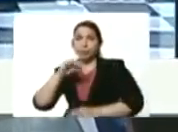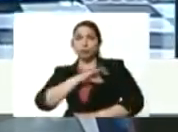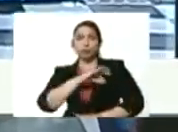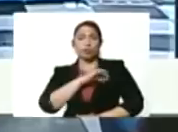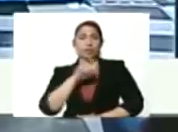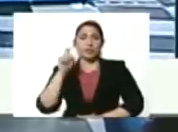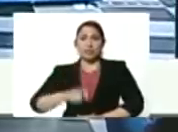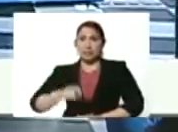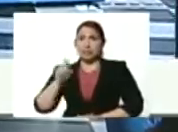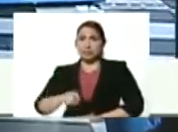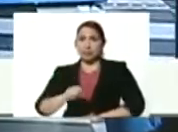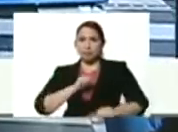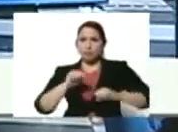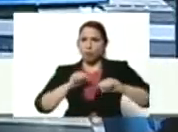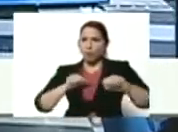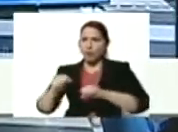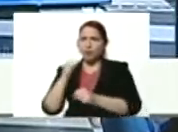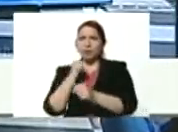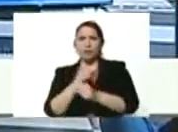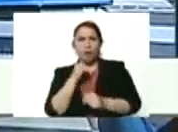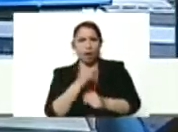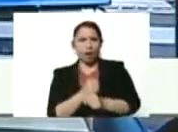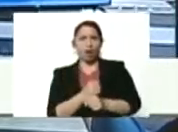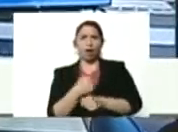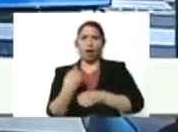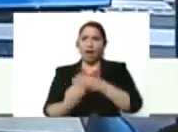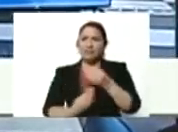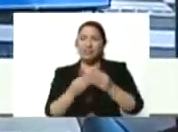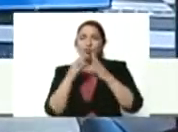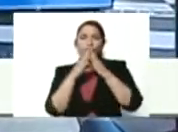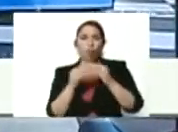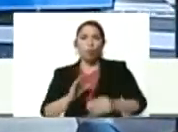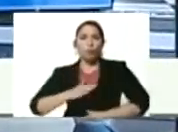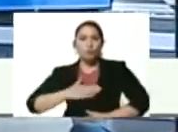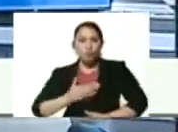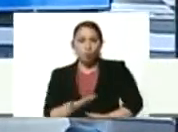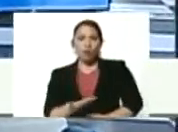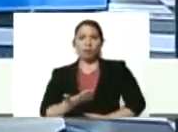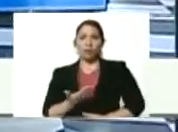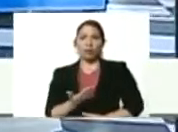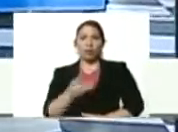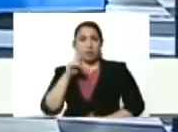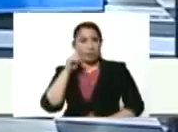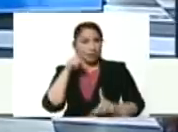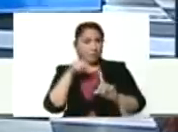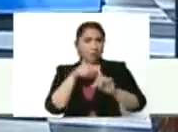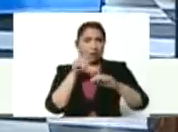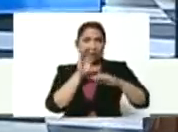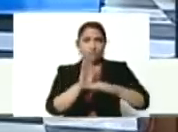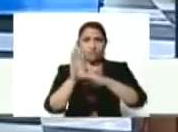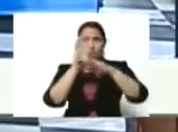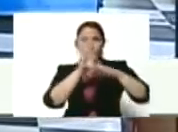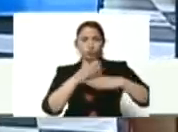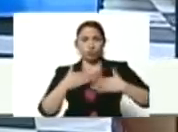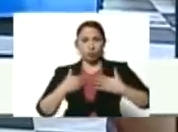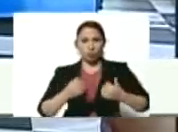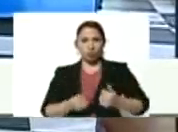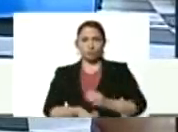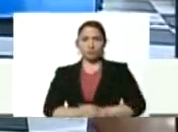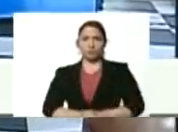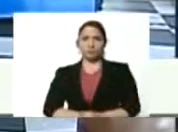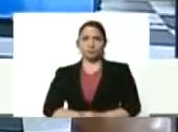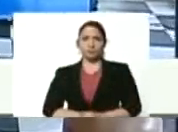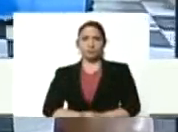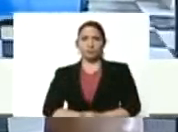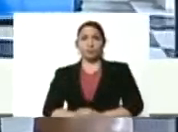necesita moverse, trabajar, hacer todo lo que pueda en el marco de la bioseguridad.